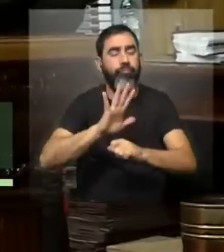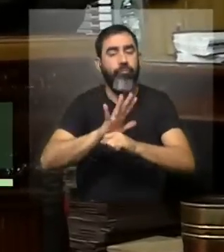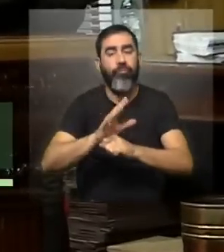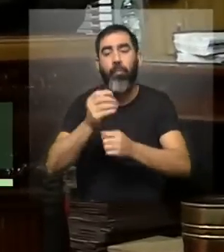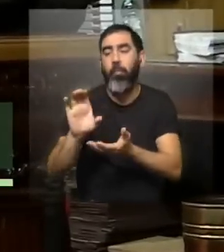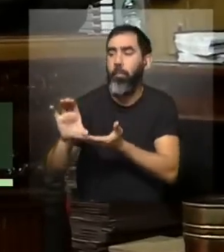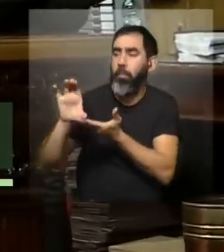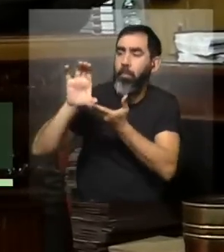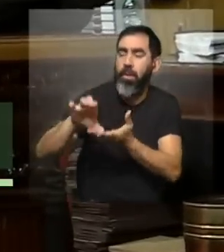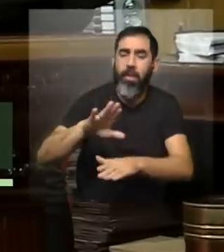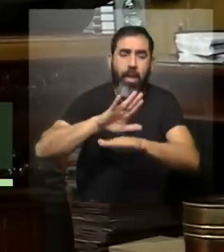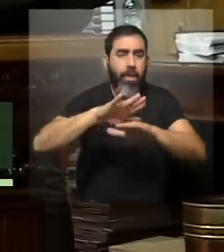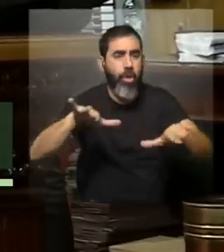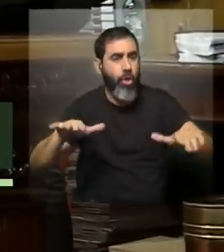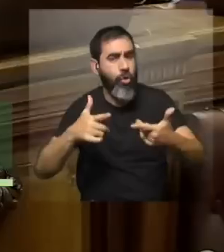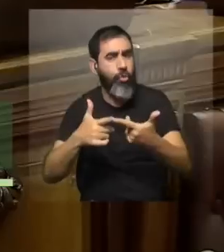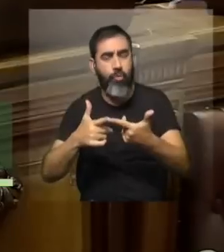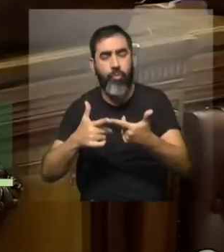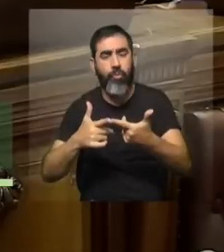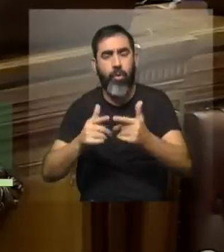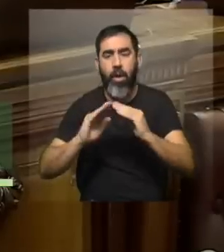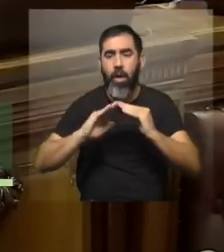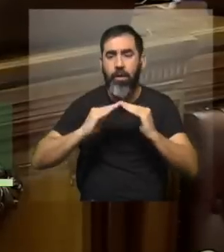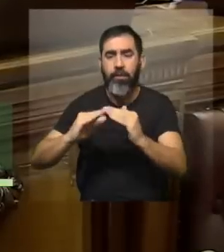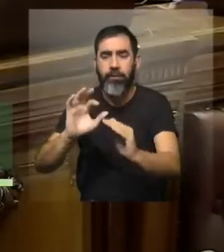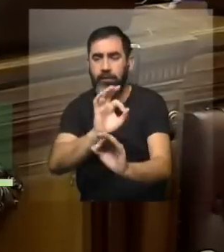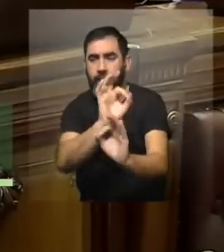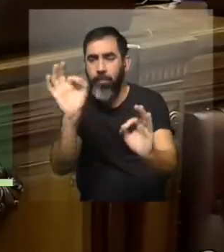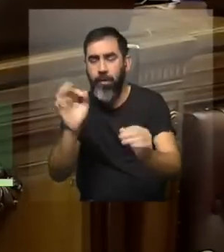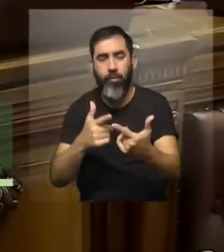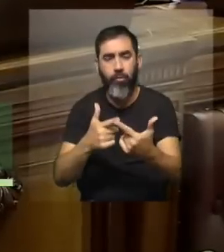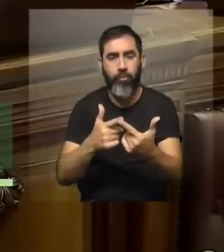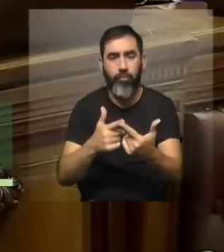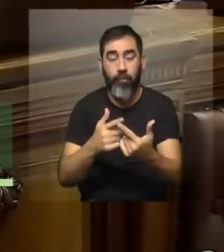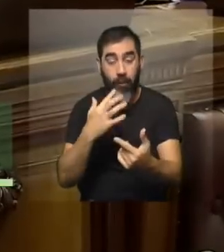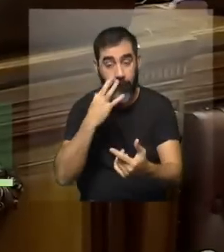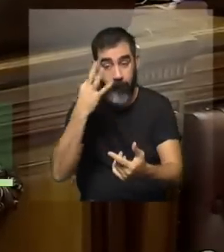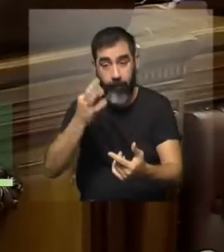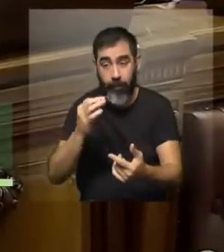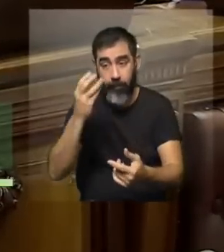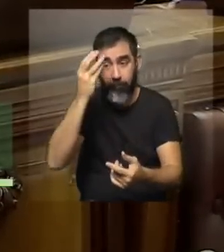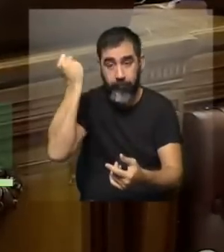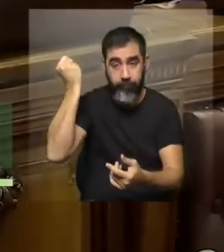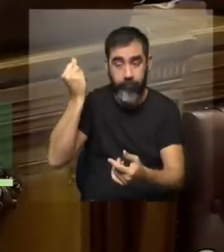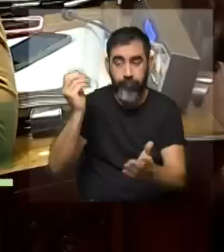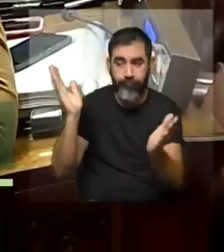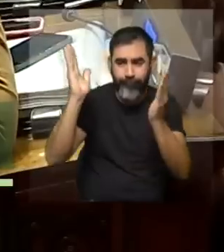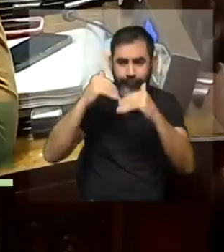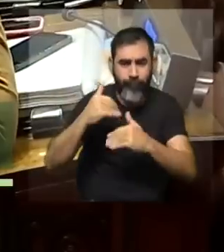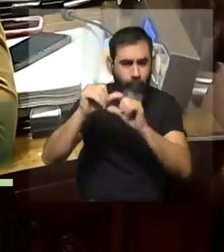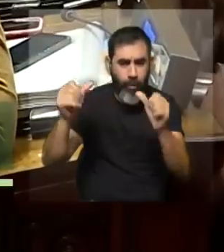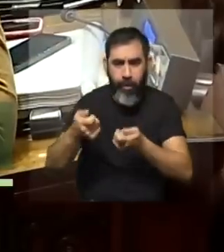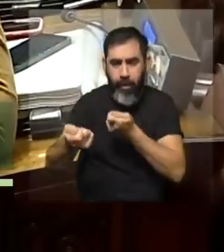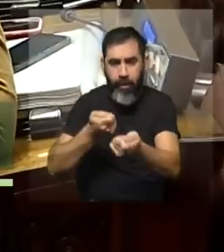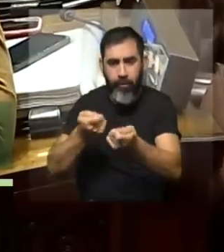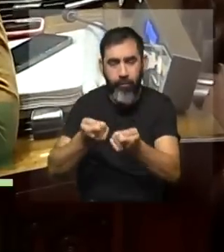asignaciones en primera infancia asentamientos cero han quedado en el olvido no lo han podido gestionar